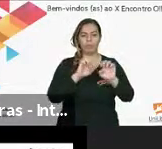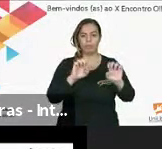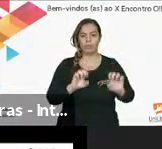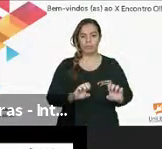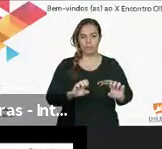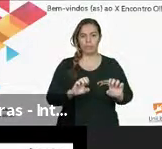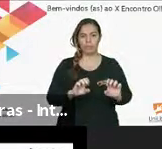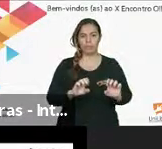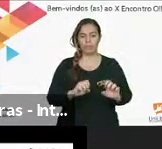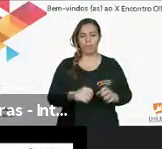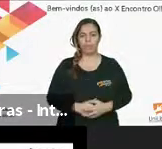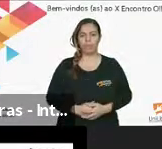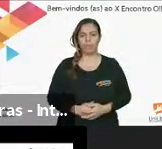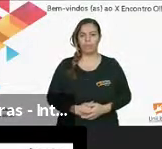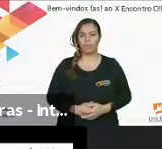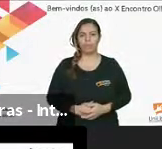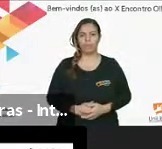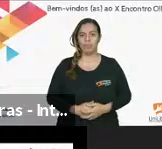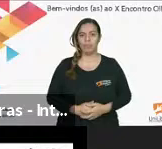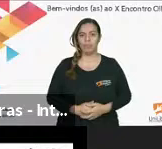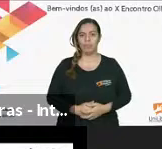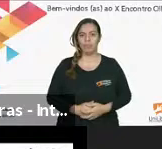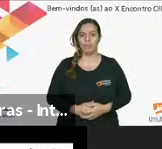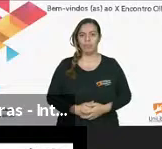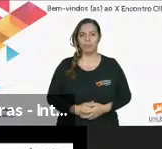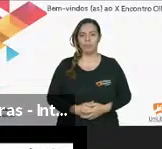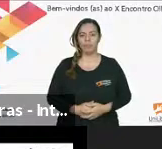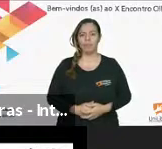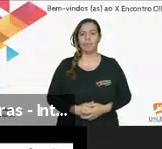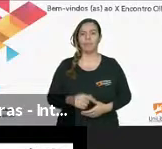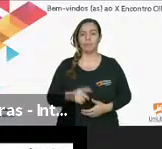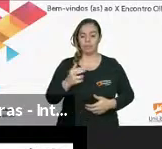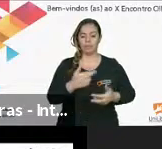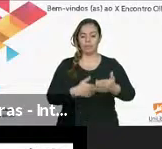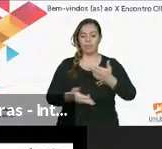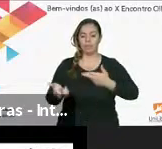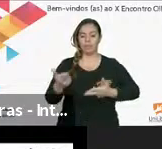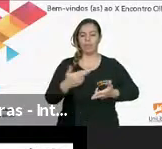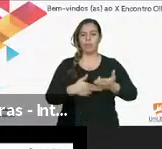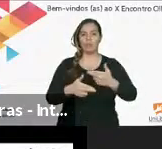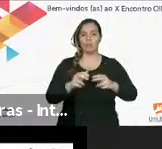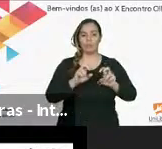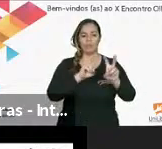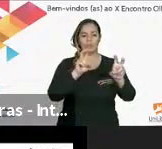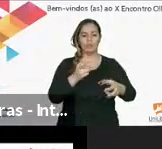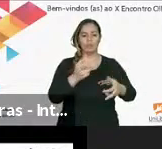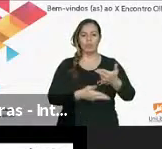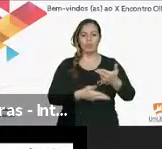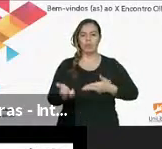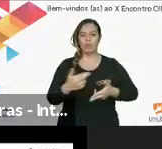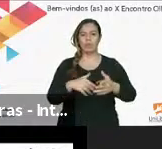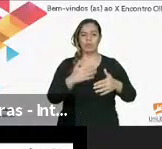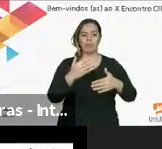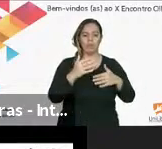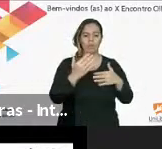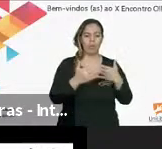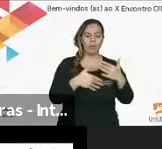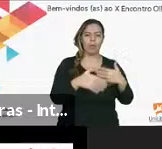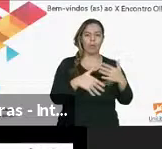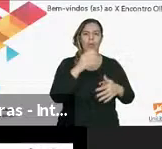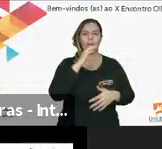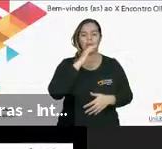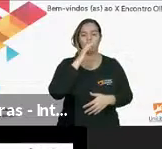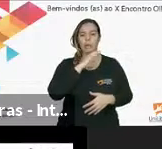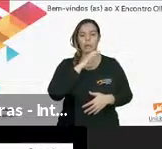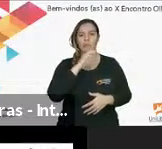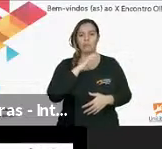entorno. Es decir, la relación de este sistema dinámico, en continuo cambio estructural, con